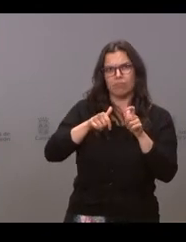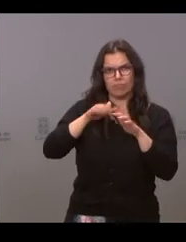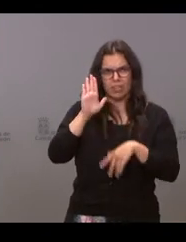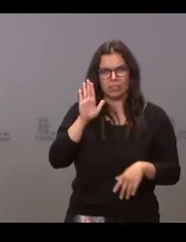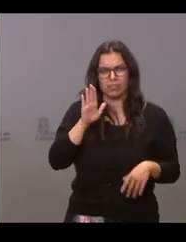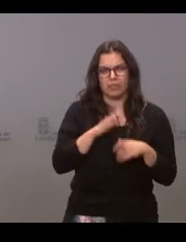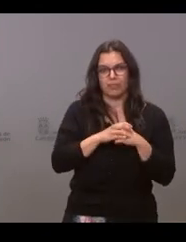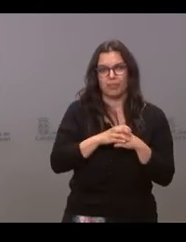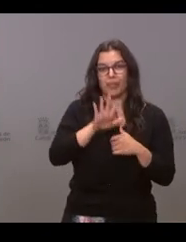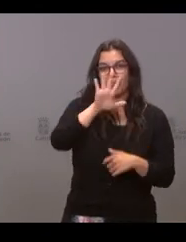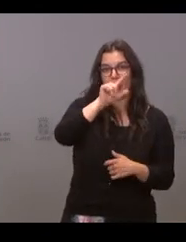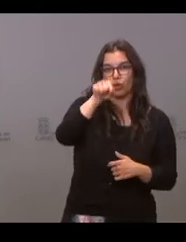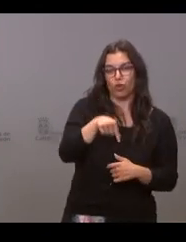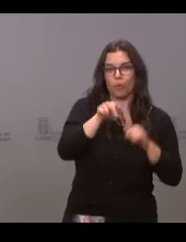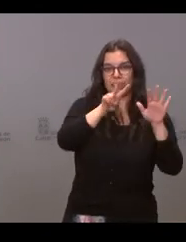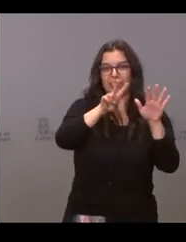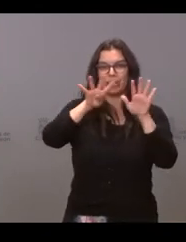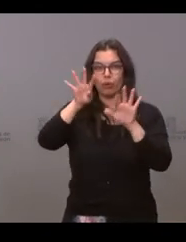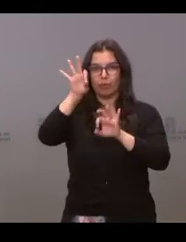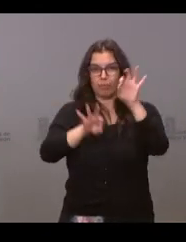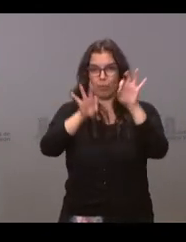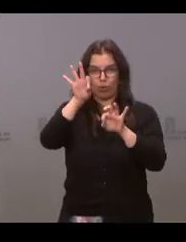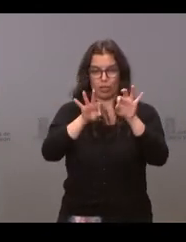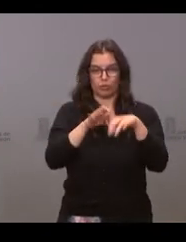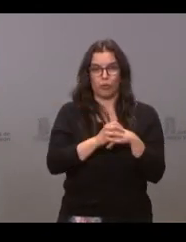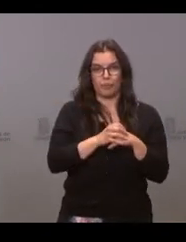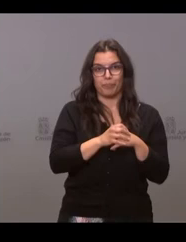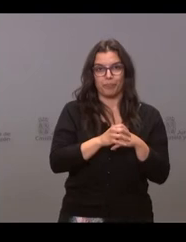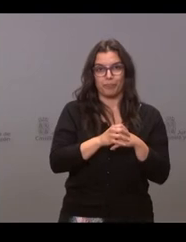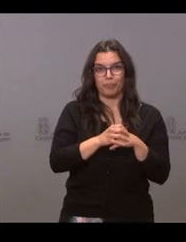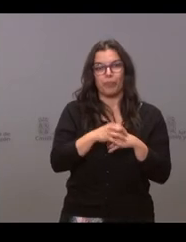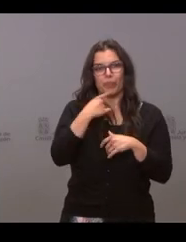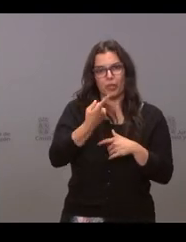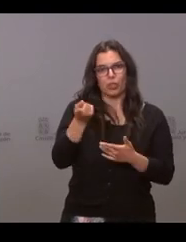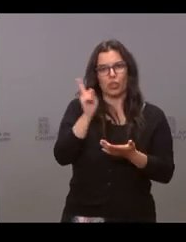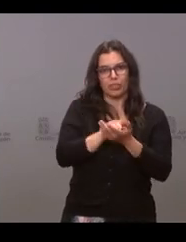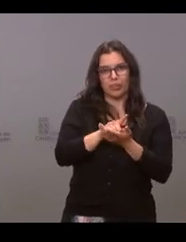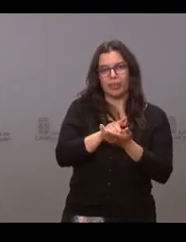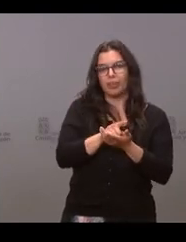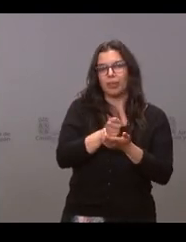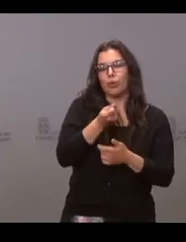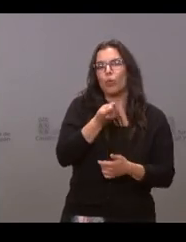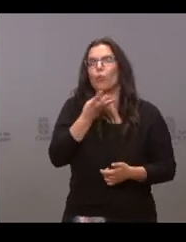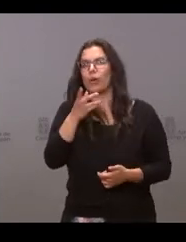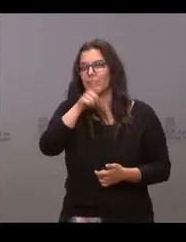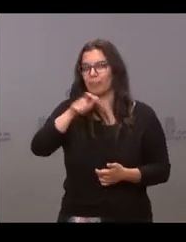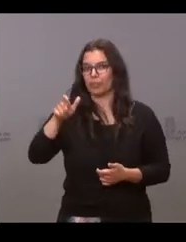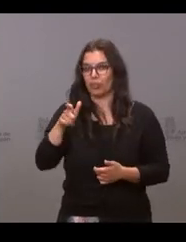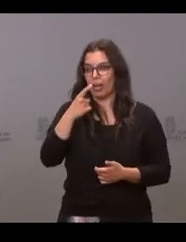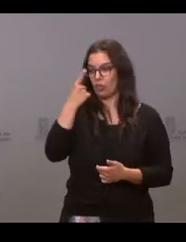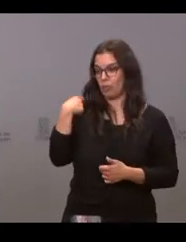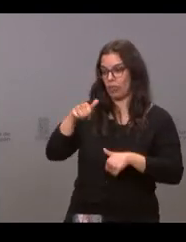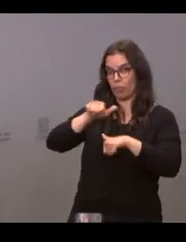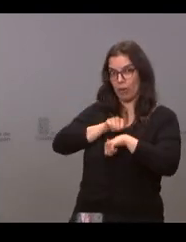el 5,79 por ciento pero vuelvo a dar los datos de las personas que han salido de las listas